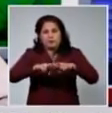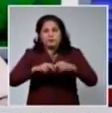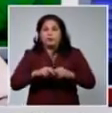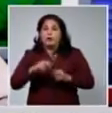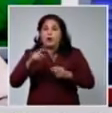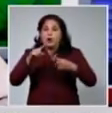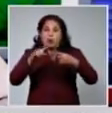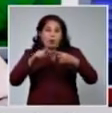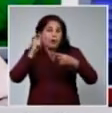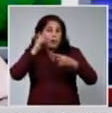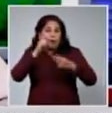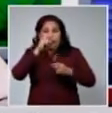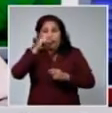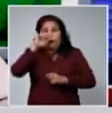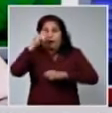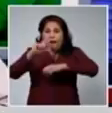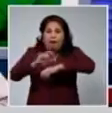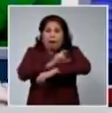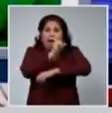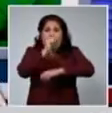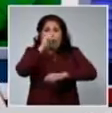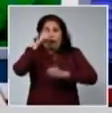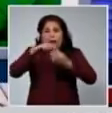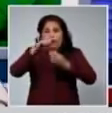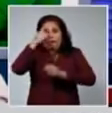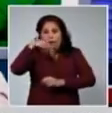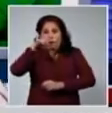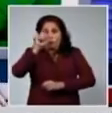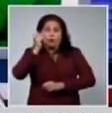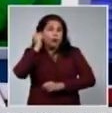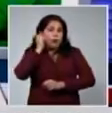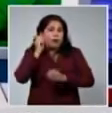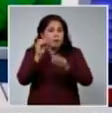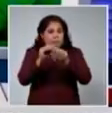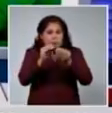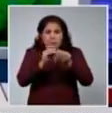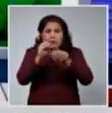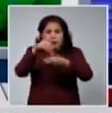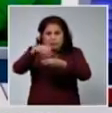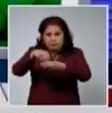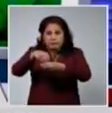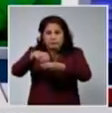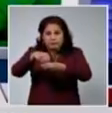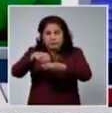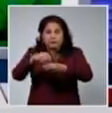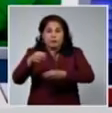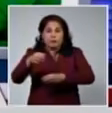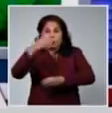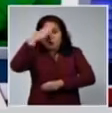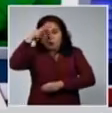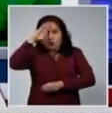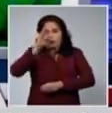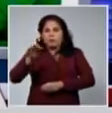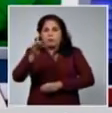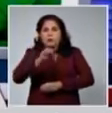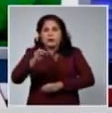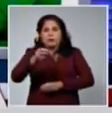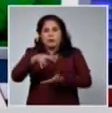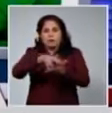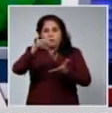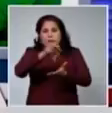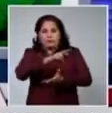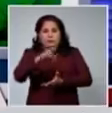ghanesa hasta la zona transmisiones personas de nuestro país del municipio plaza de la revolución